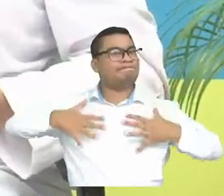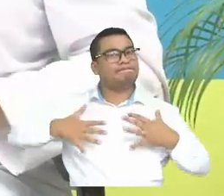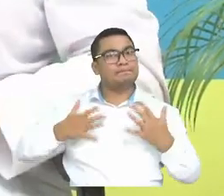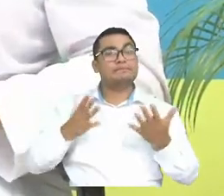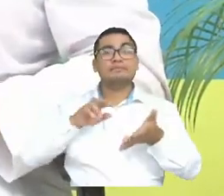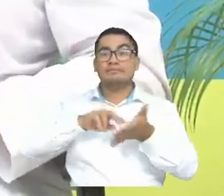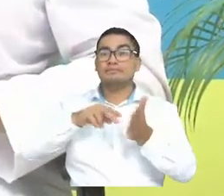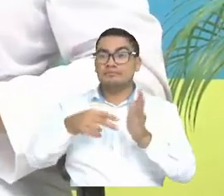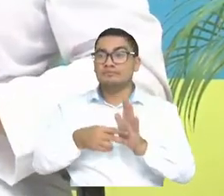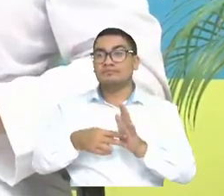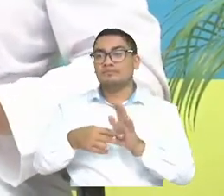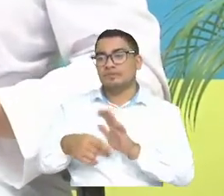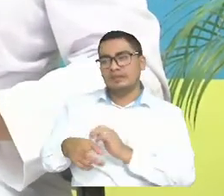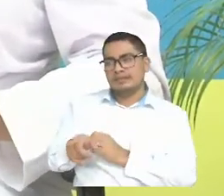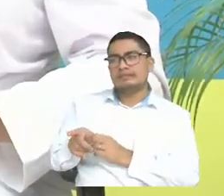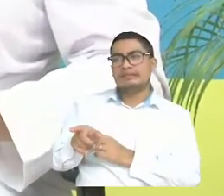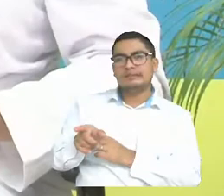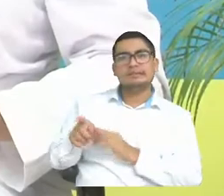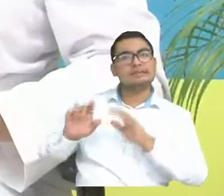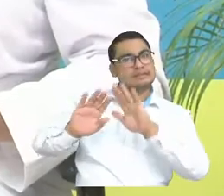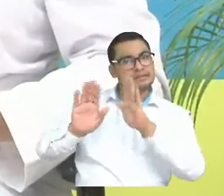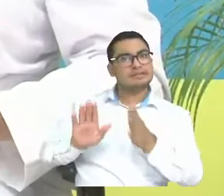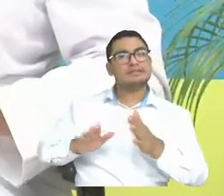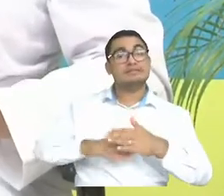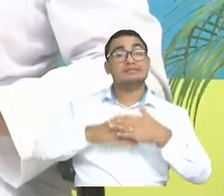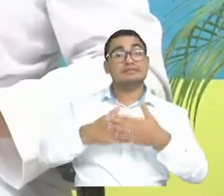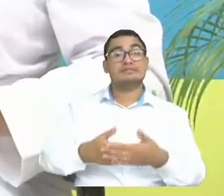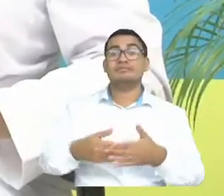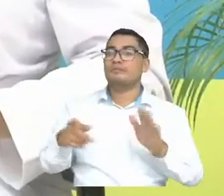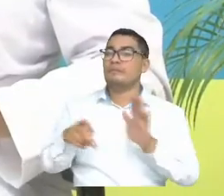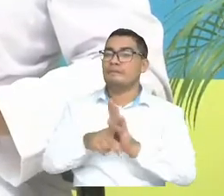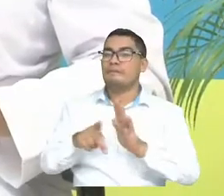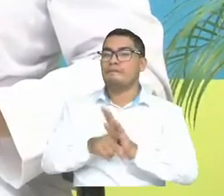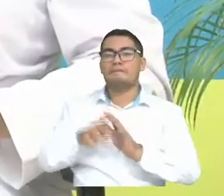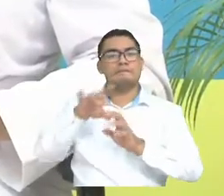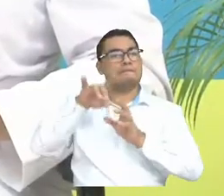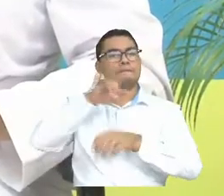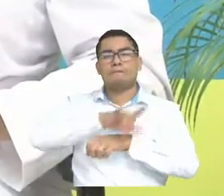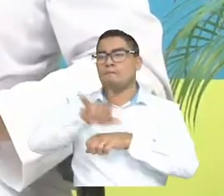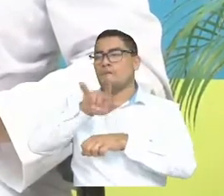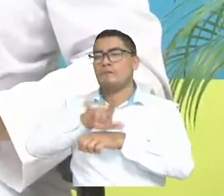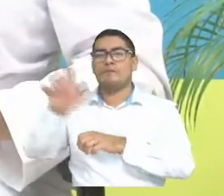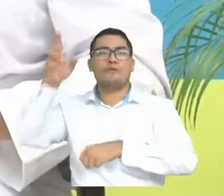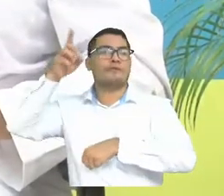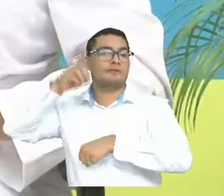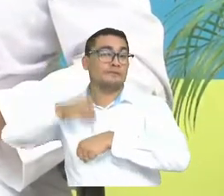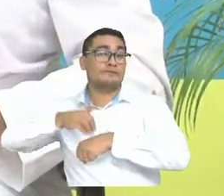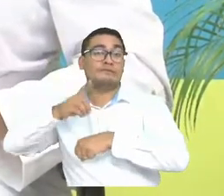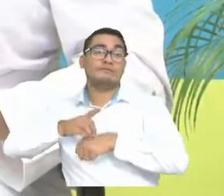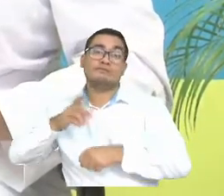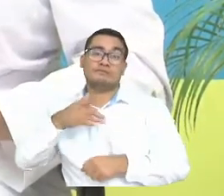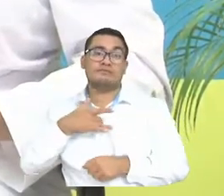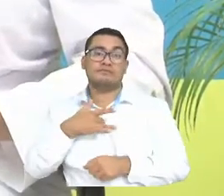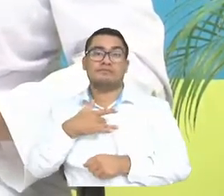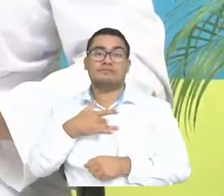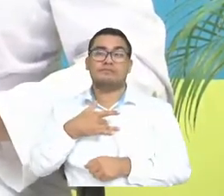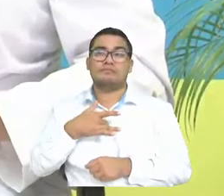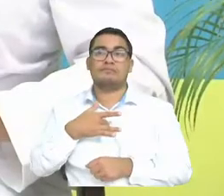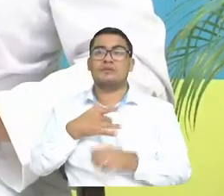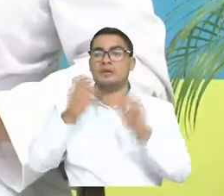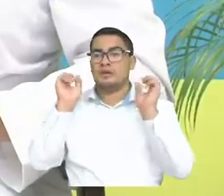estos son signos de peligro, donde la mujer tiene que buscar inmediatamente asistencia médica, ¿verdad? Porque